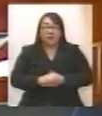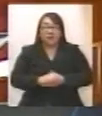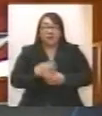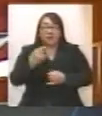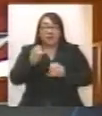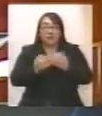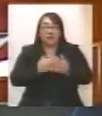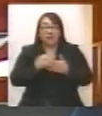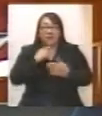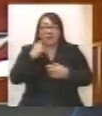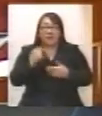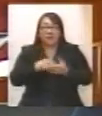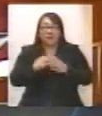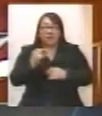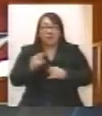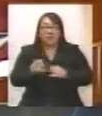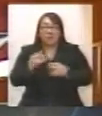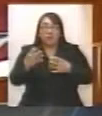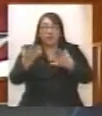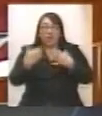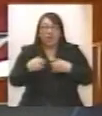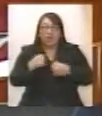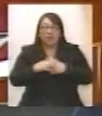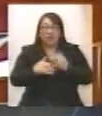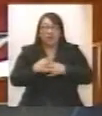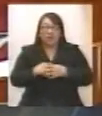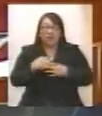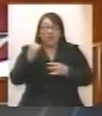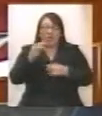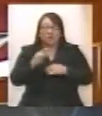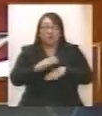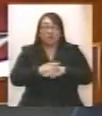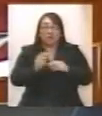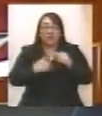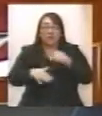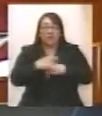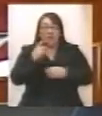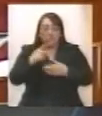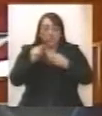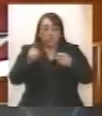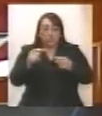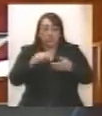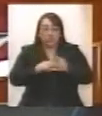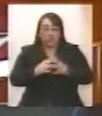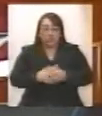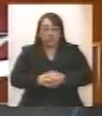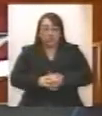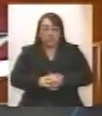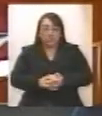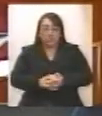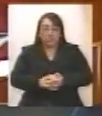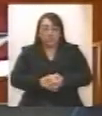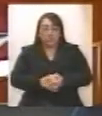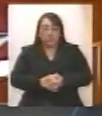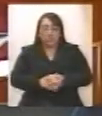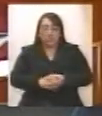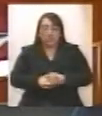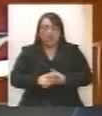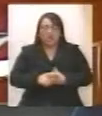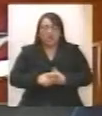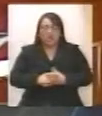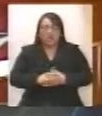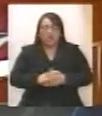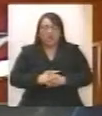Bendita seas, porque tú encarnas el ideal sobre la tierra, porque tú eres el ideal mismo hecho ala en el